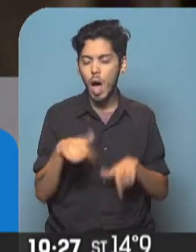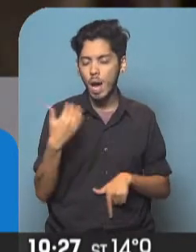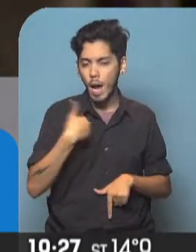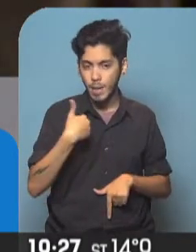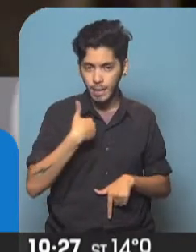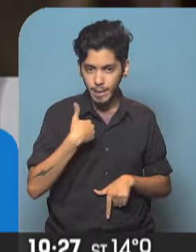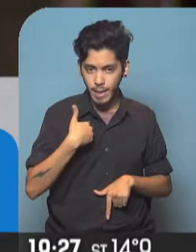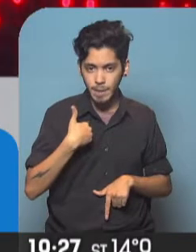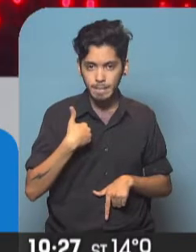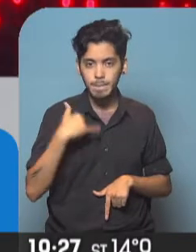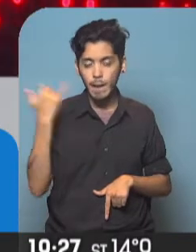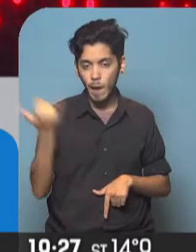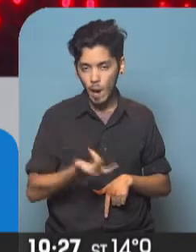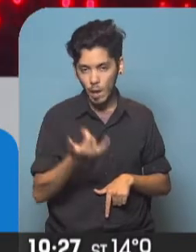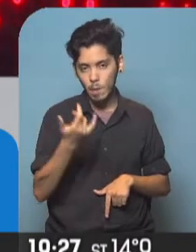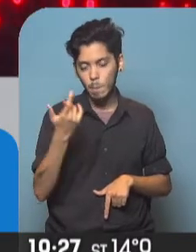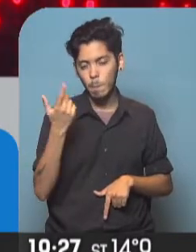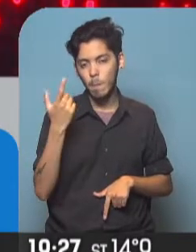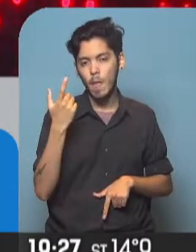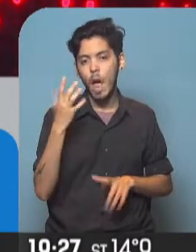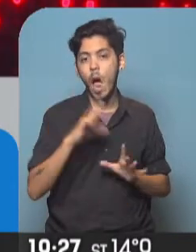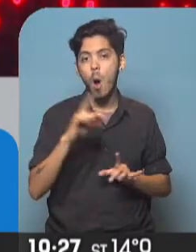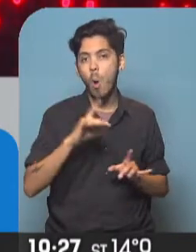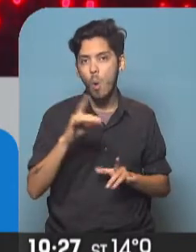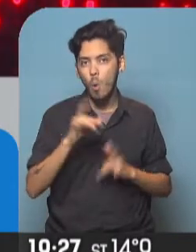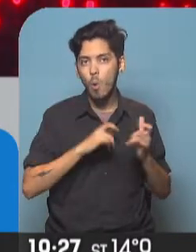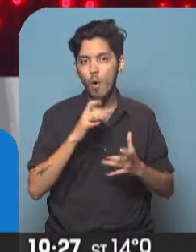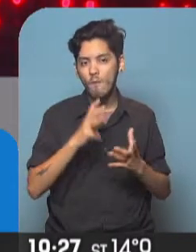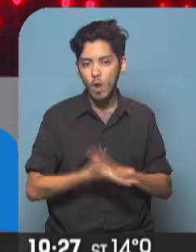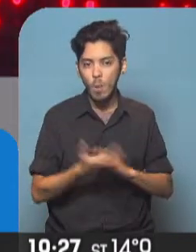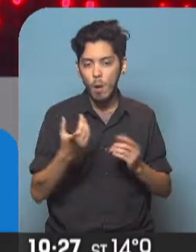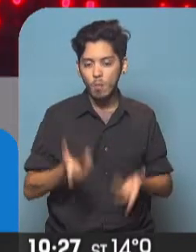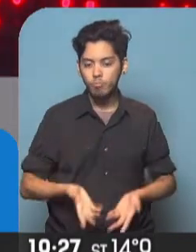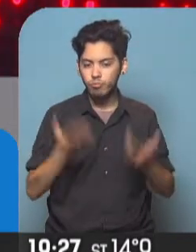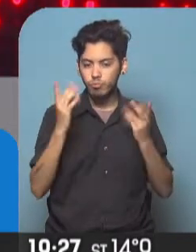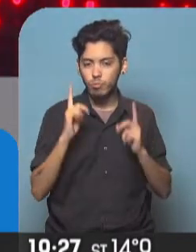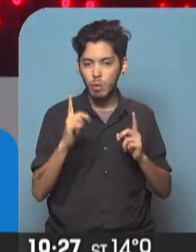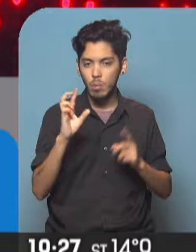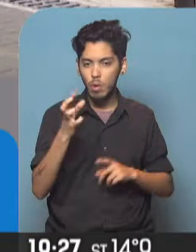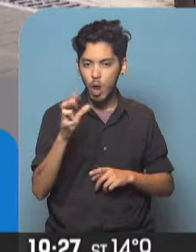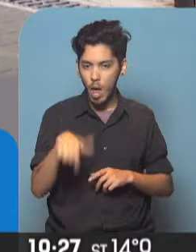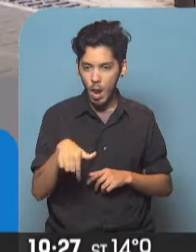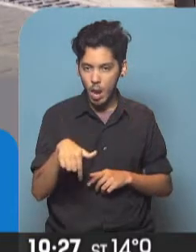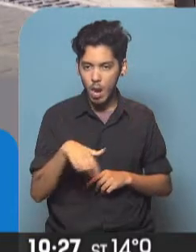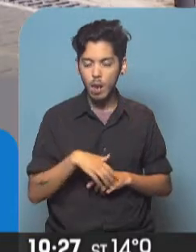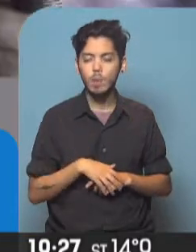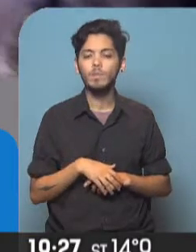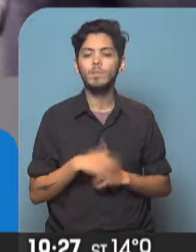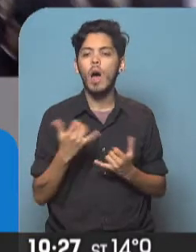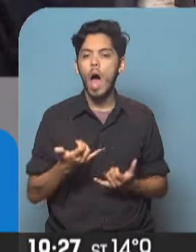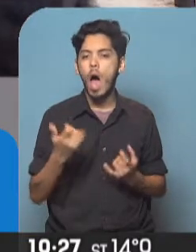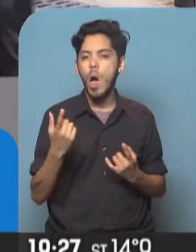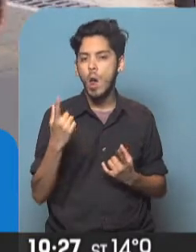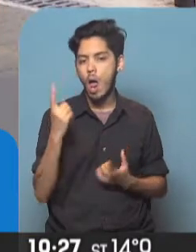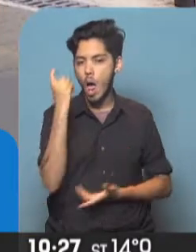Argentina existe por lo menos alguna aversión a esa volatilidad en el tipo de cambio. Hay una economía que